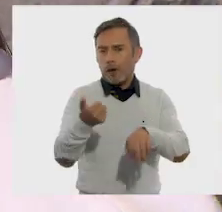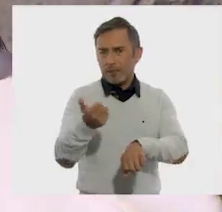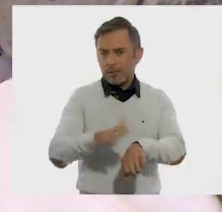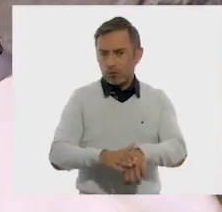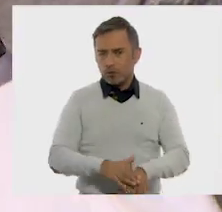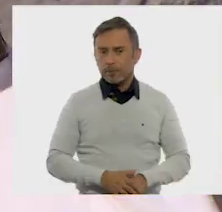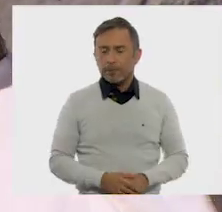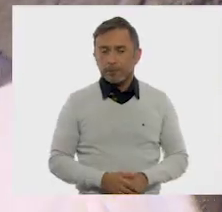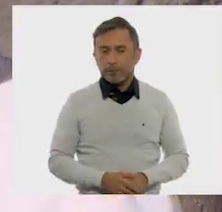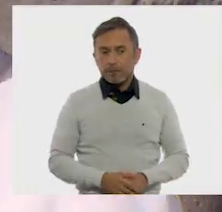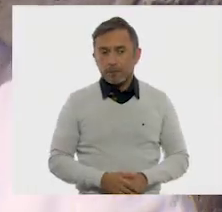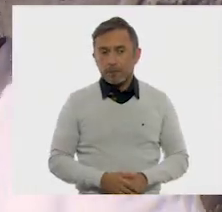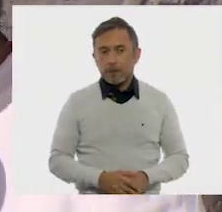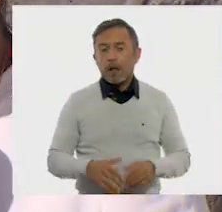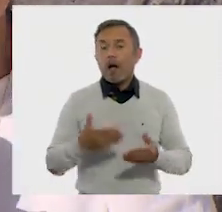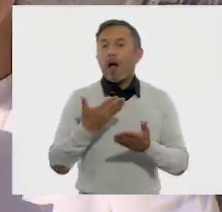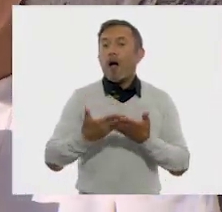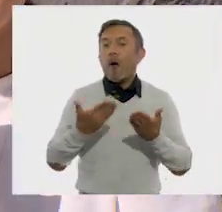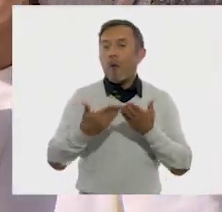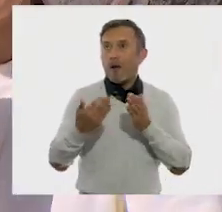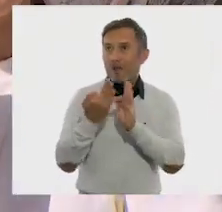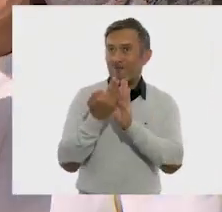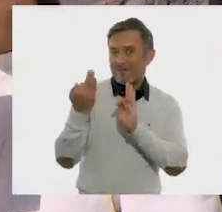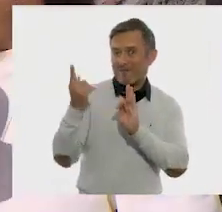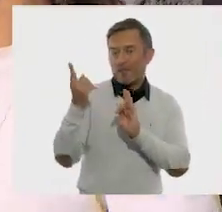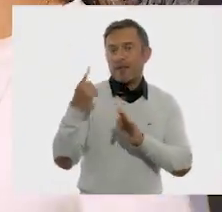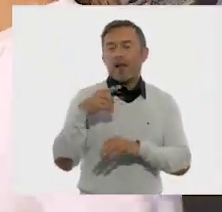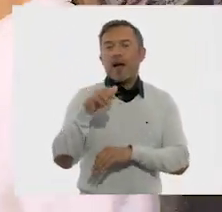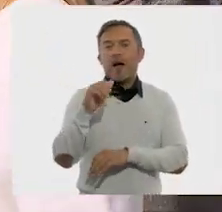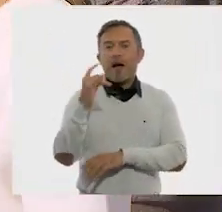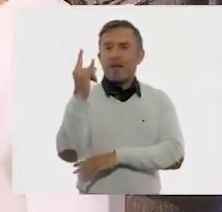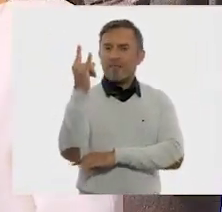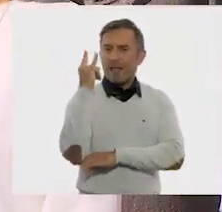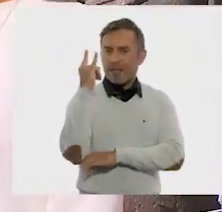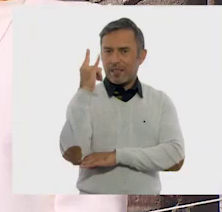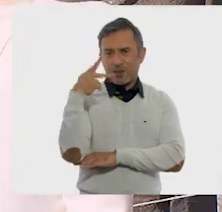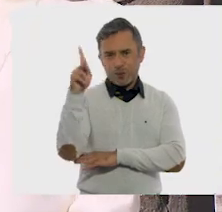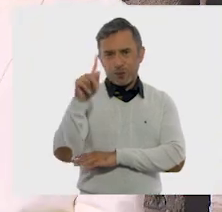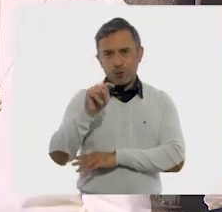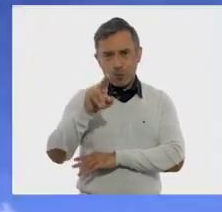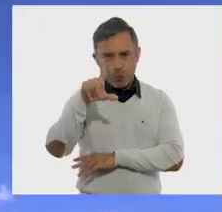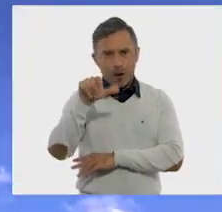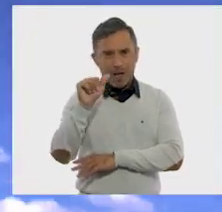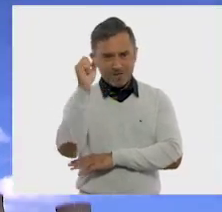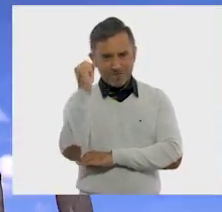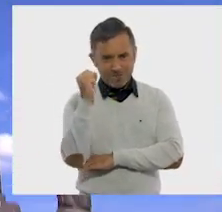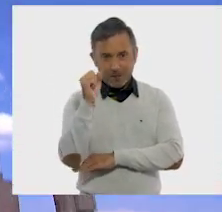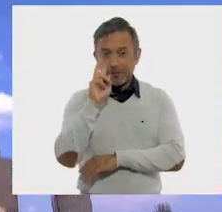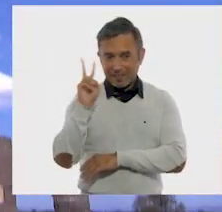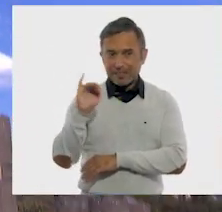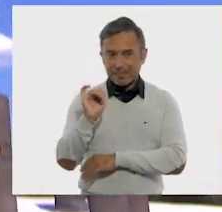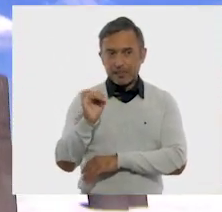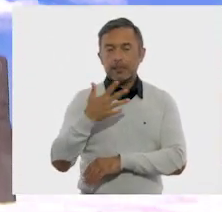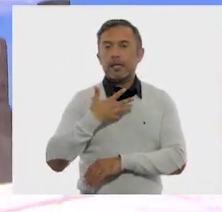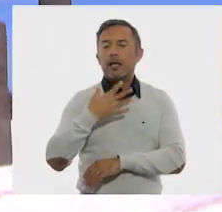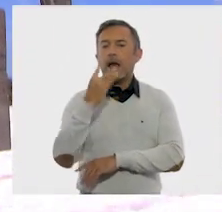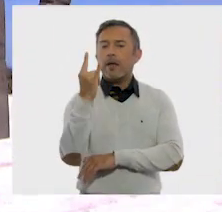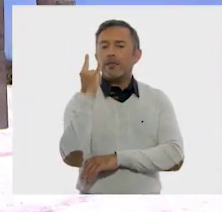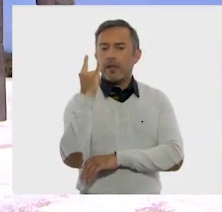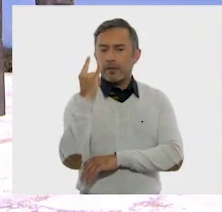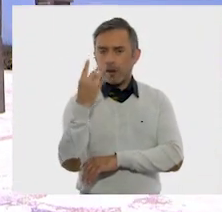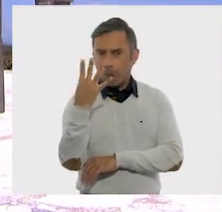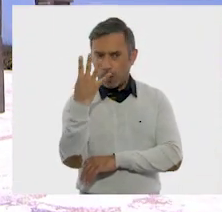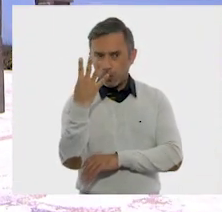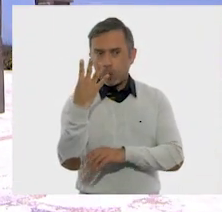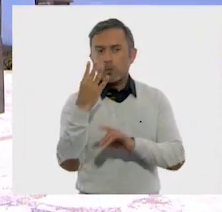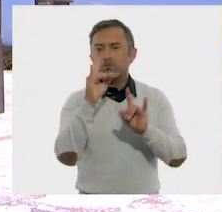Ahora sí, nos encontramos frente a las imponentes figuras de los atlantes de Tula. Así es, mira, efectivamente son 4 atlantes, son representaciones